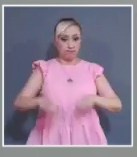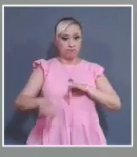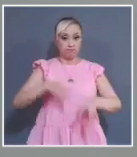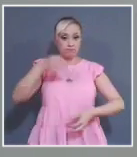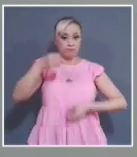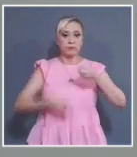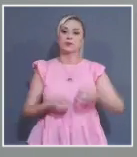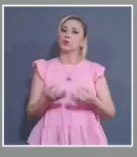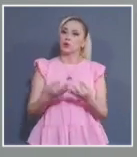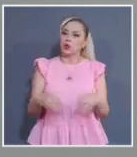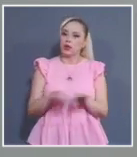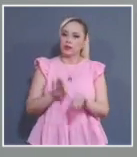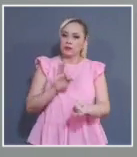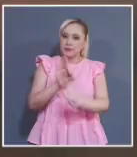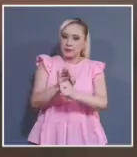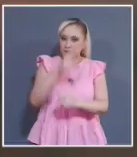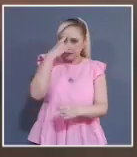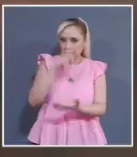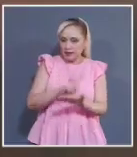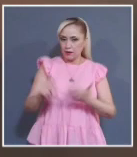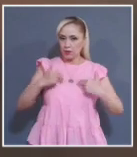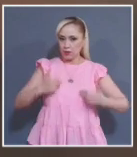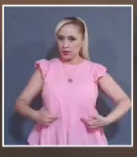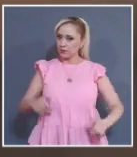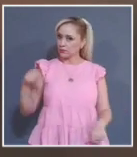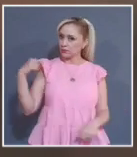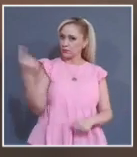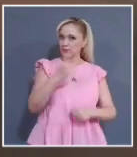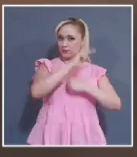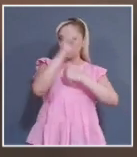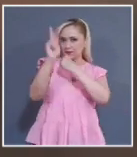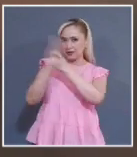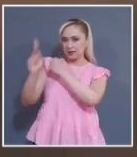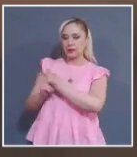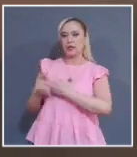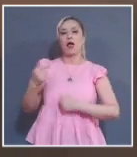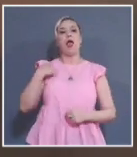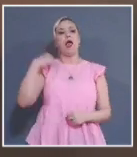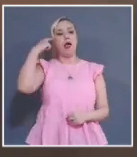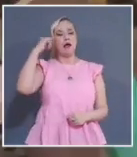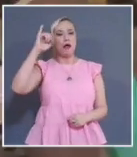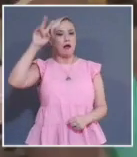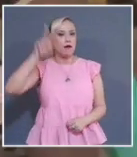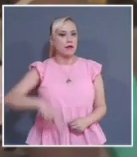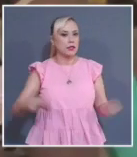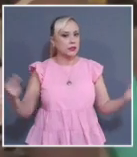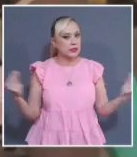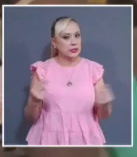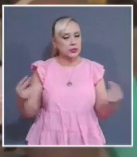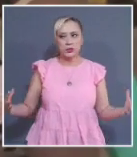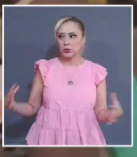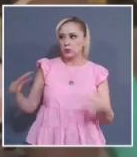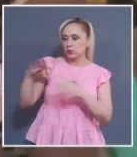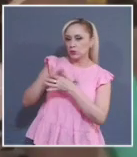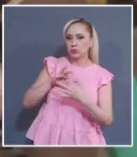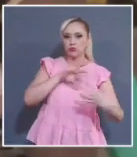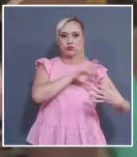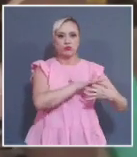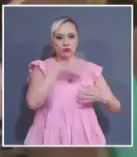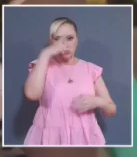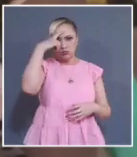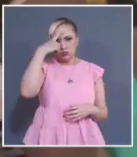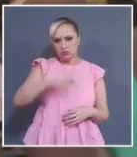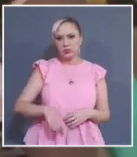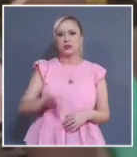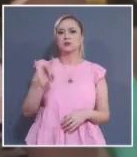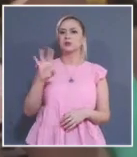y realización de los derechos humanos. Y acordaron acerca de la necesidad de consolidar los esfuerzos conjuntos para promover y difundir las normas